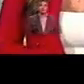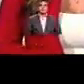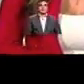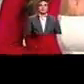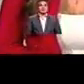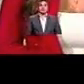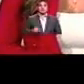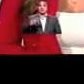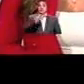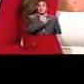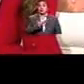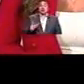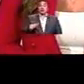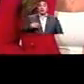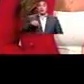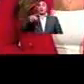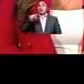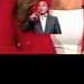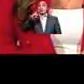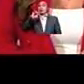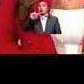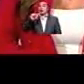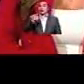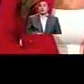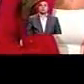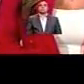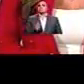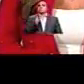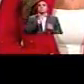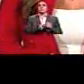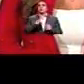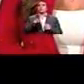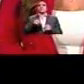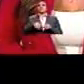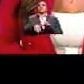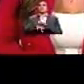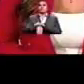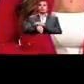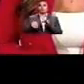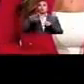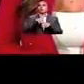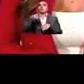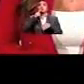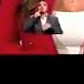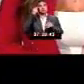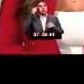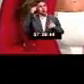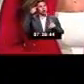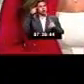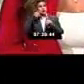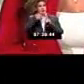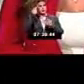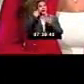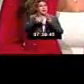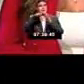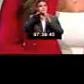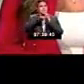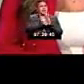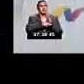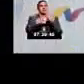Ahora que la vicepresidenta de la República, María Alejandra Muñoz, participó en un foro sobre desafíos para reducir la pobreza